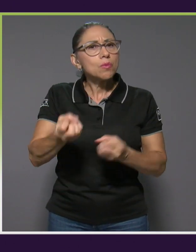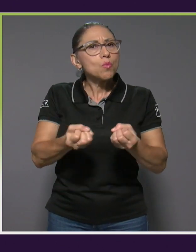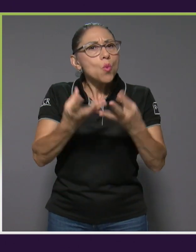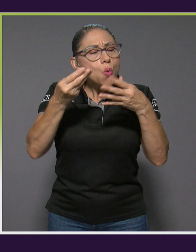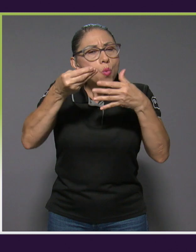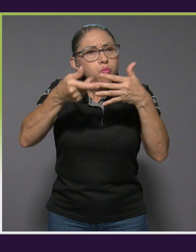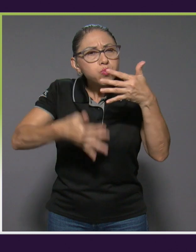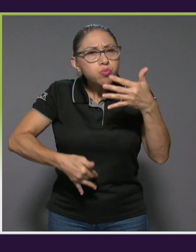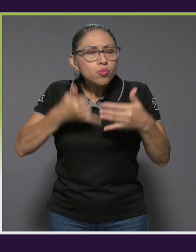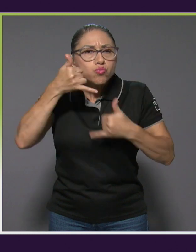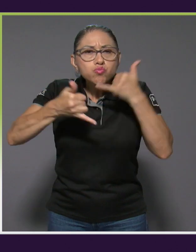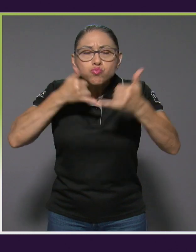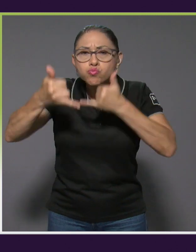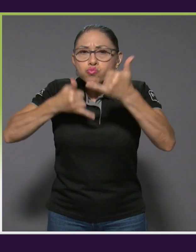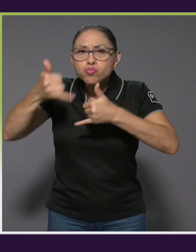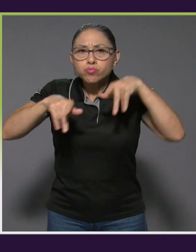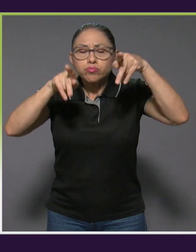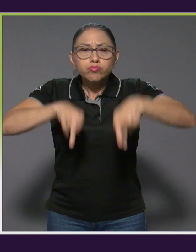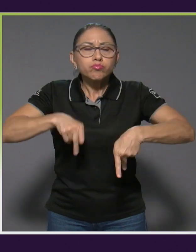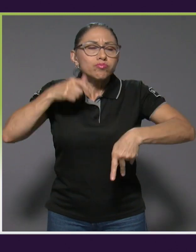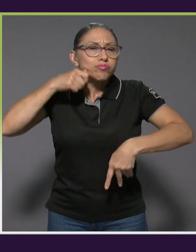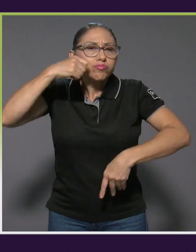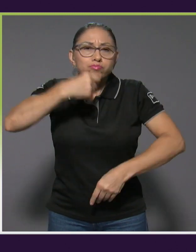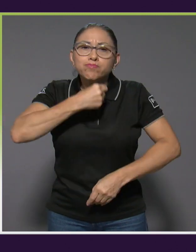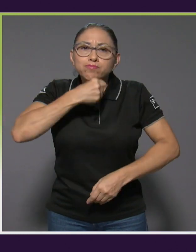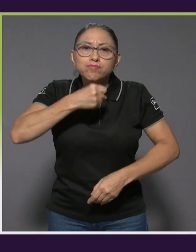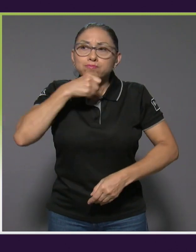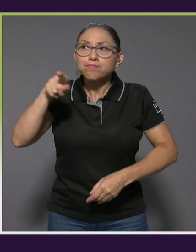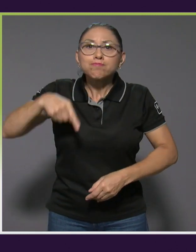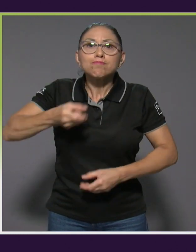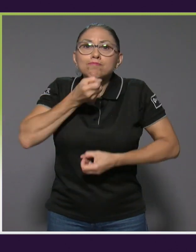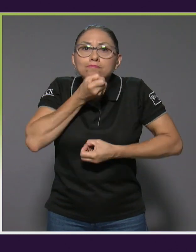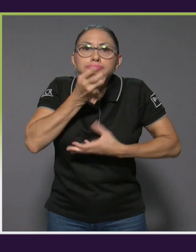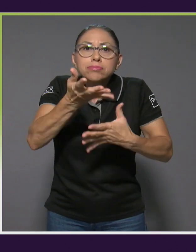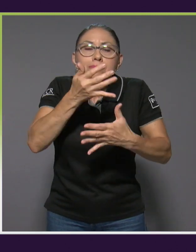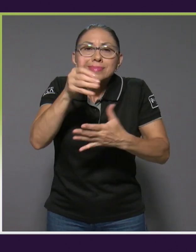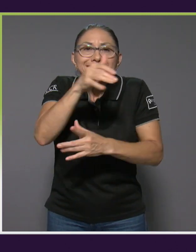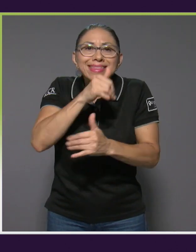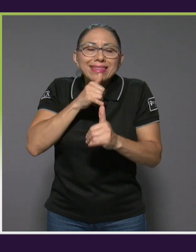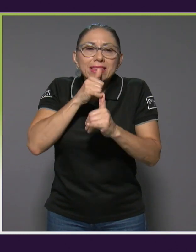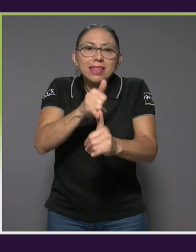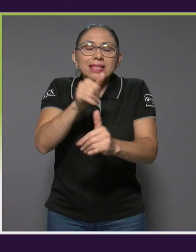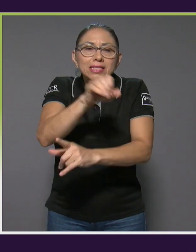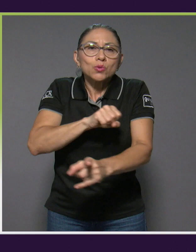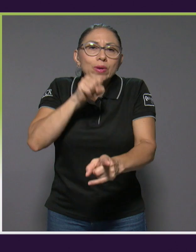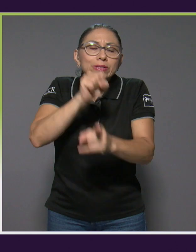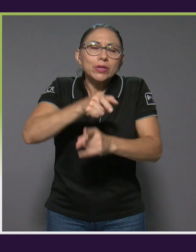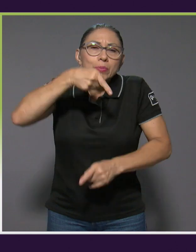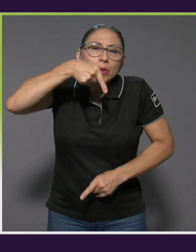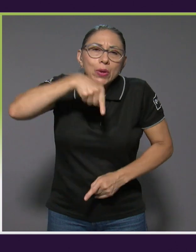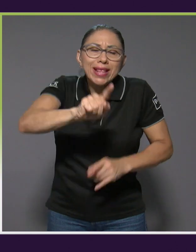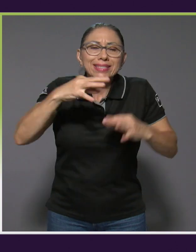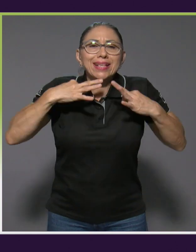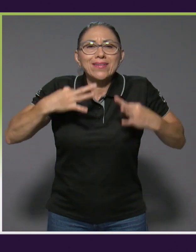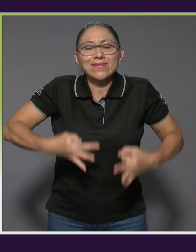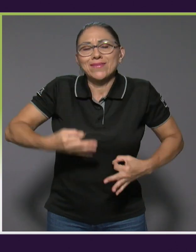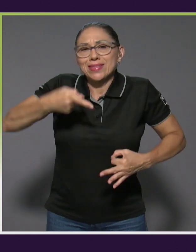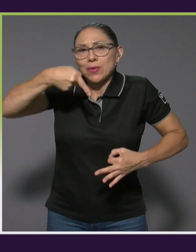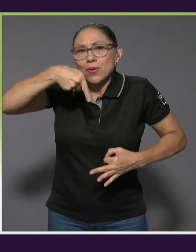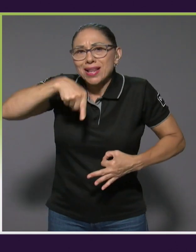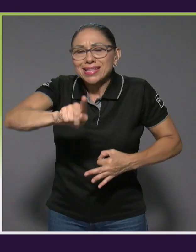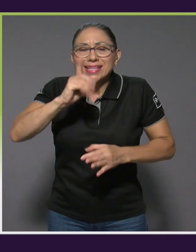llamadas de personas adultas mayores que denuncian situaciones de violencia, ¿verdad?, de todos los tipos, física, psicológica,